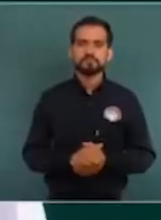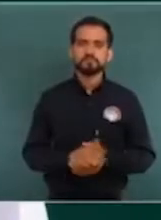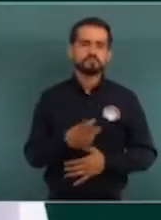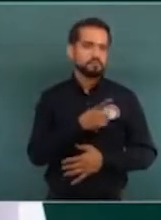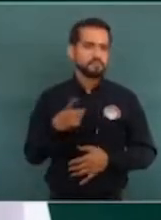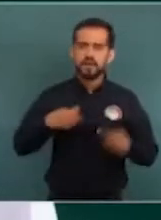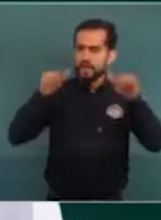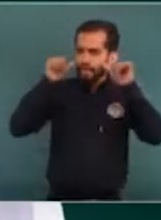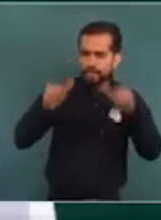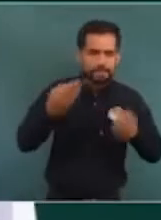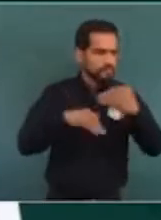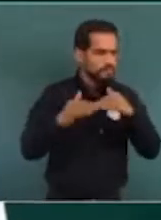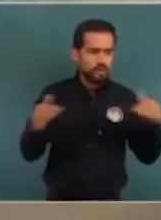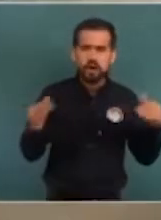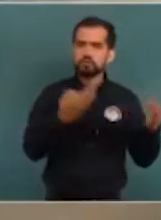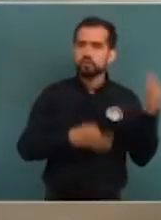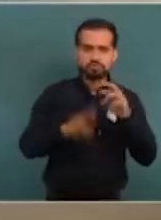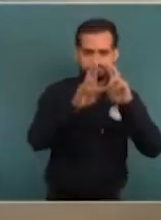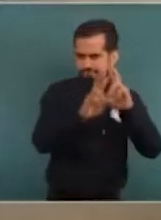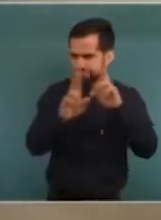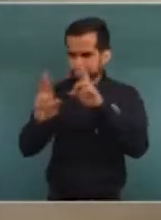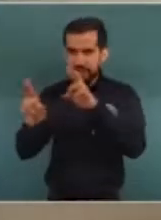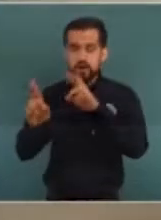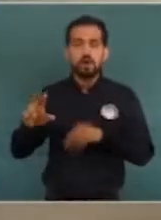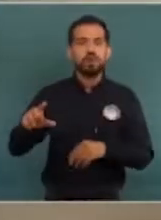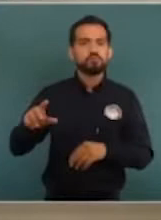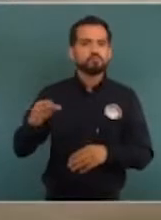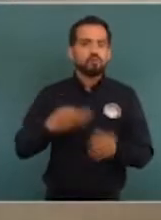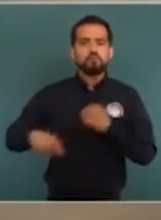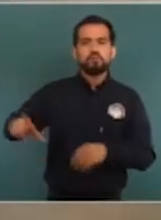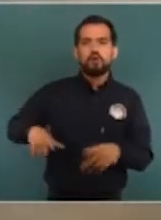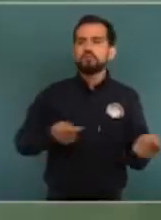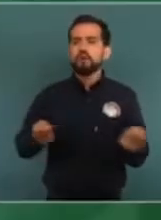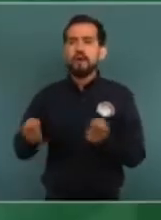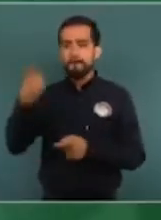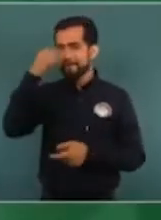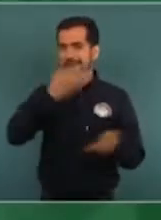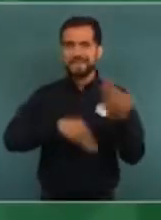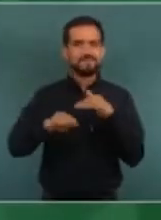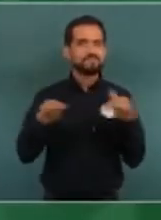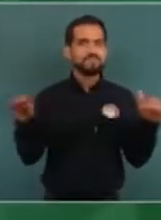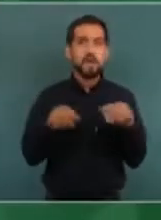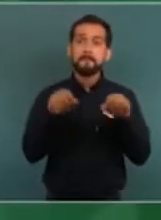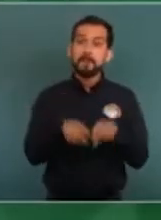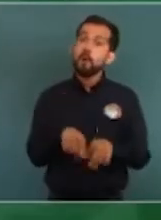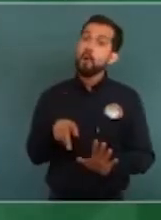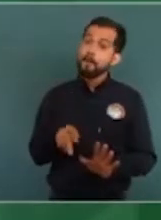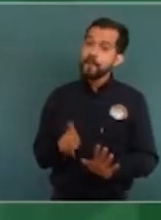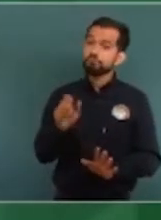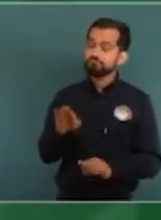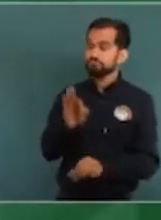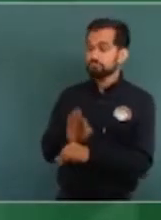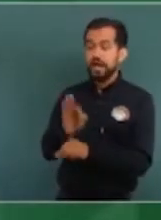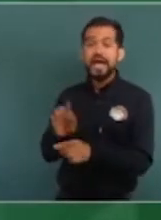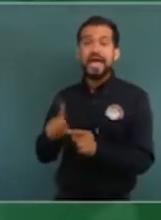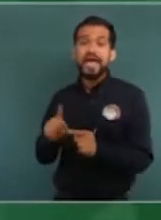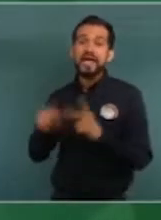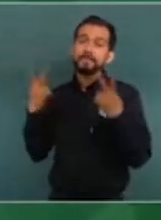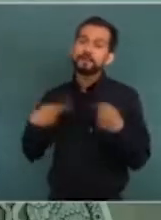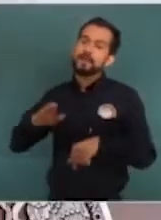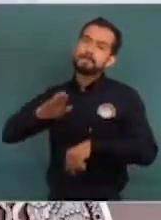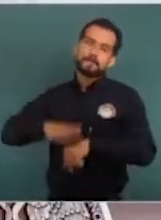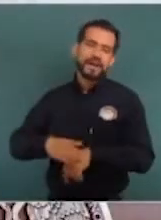Hay que atender a todos, hay que escuchar a todos, respetar a todos, gobernar para todos, pero darle preferencia a la gente